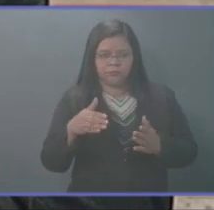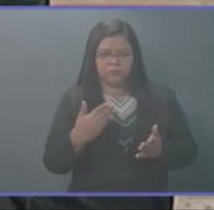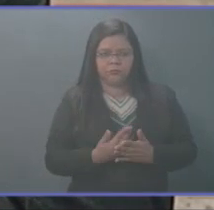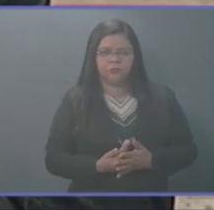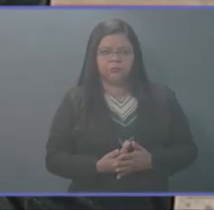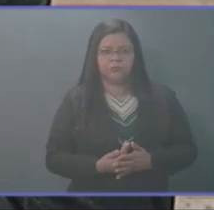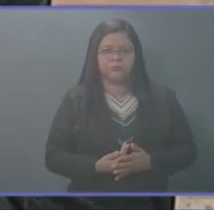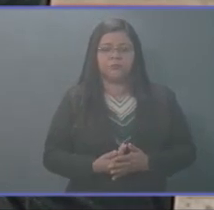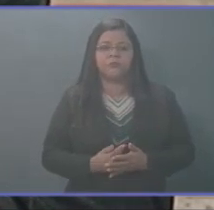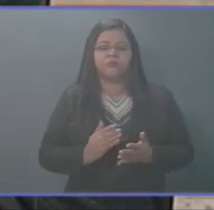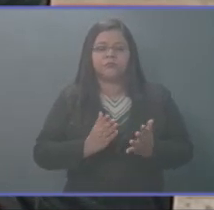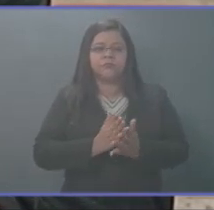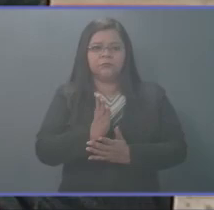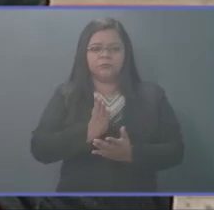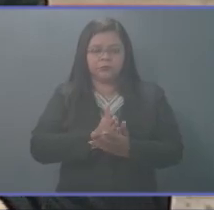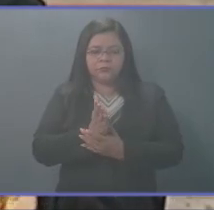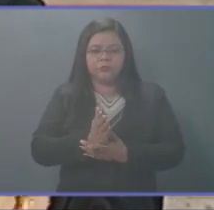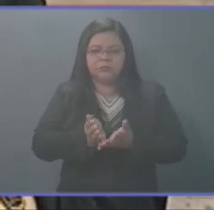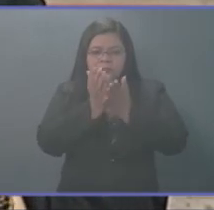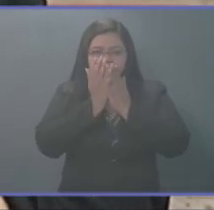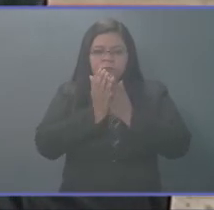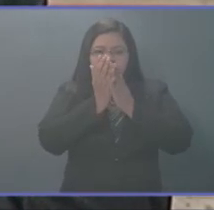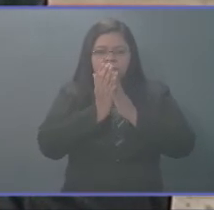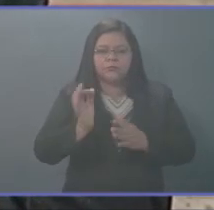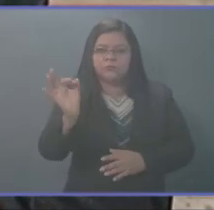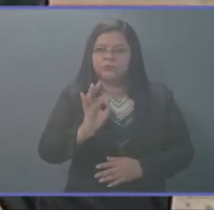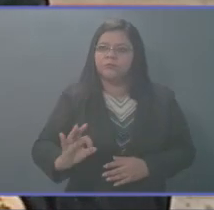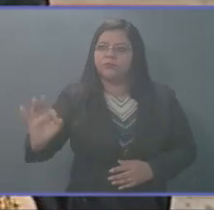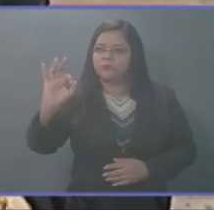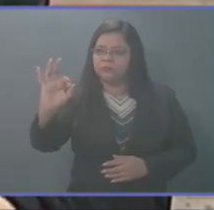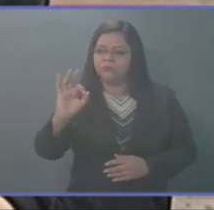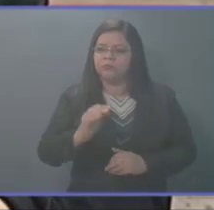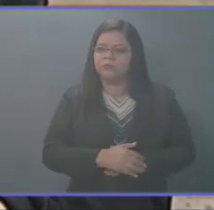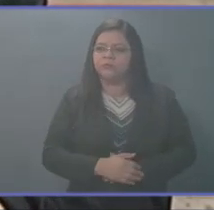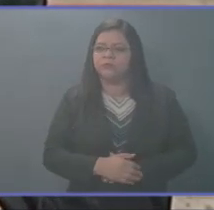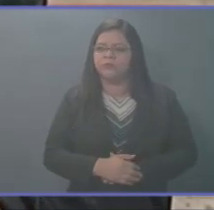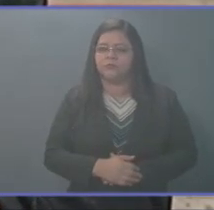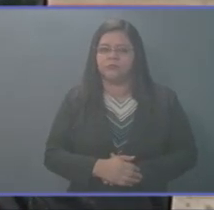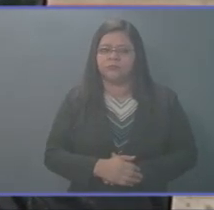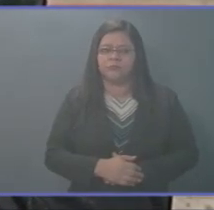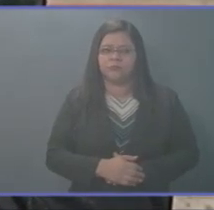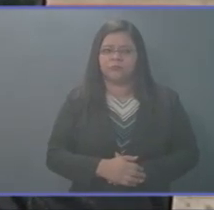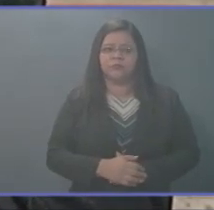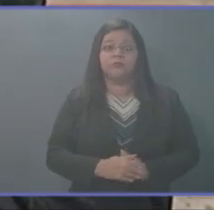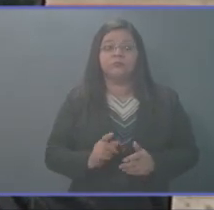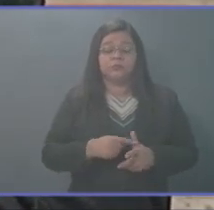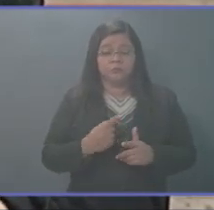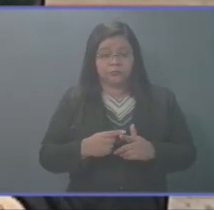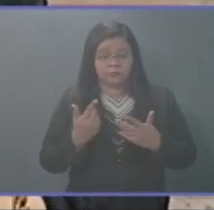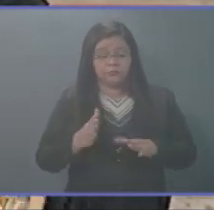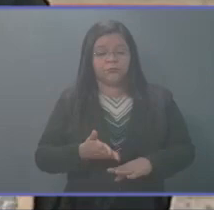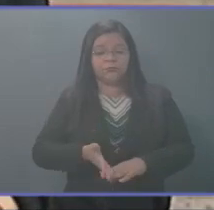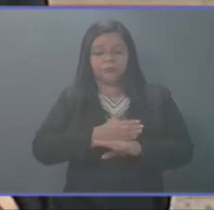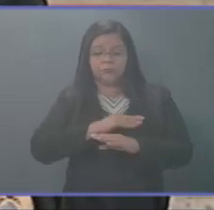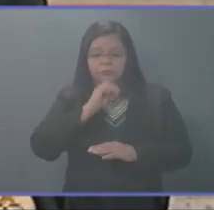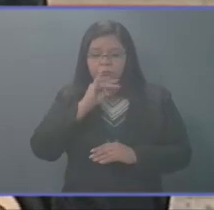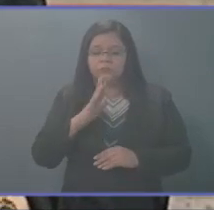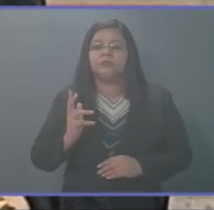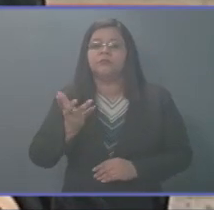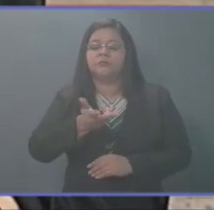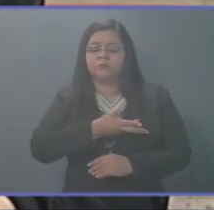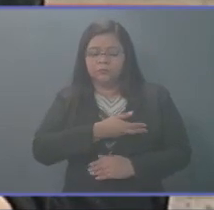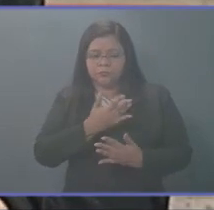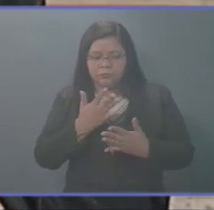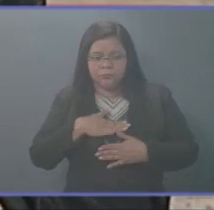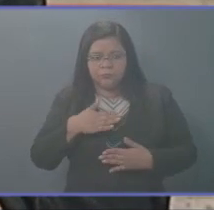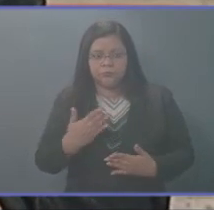acceso a un agua de consumo humano de calidad, que es lo que quiere el señor presidente y lo ha manifestado, y nosotros estamos